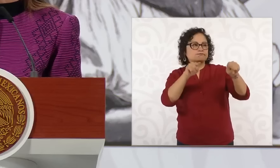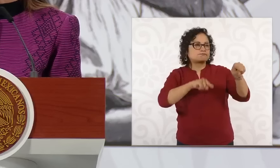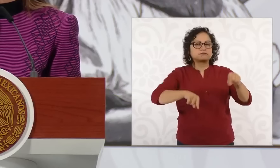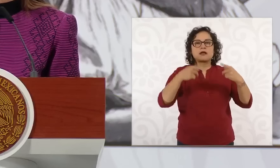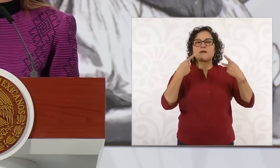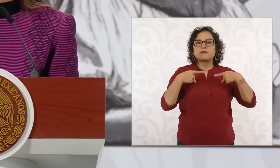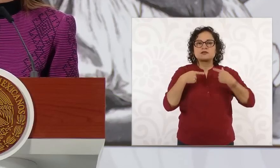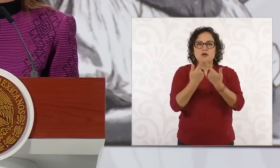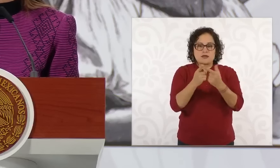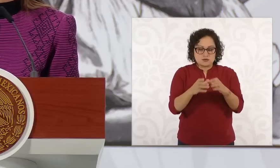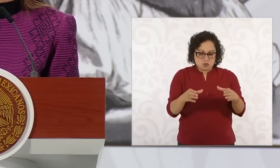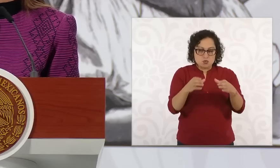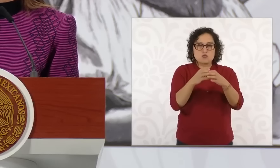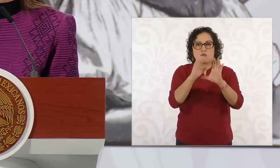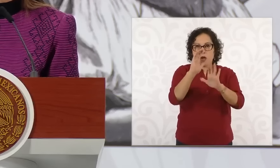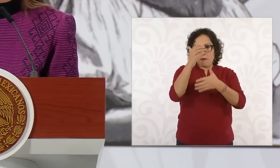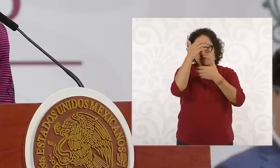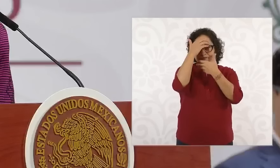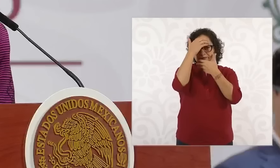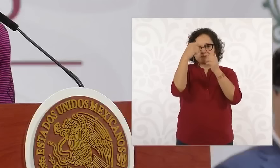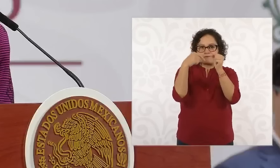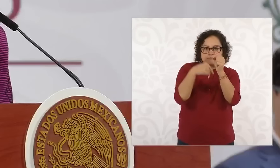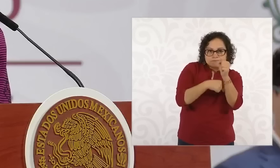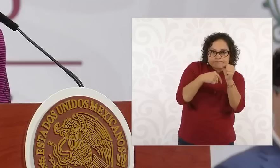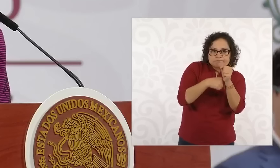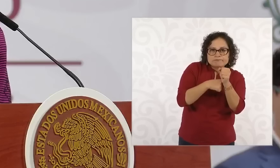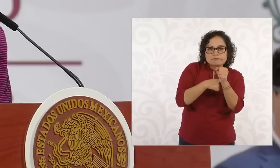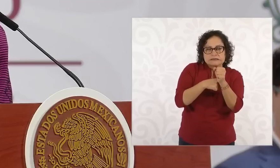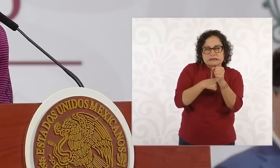y generan actos violentos,